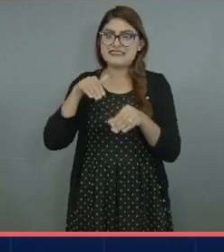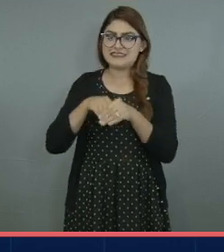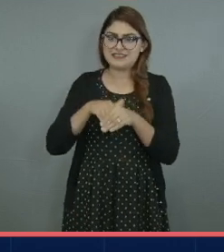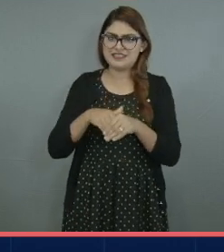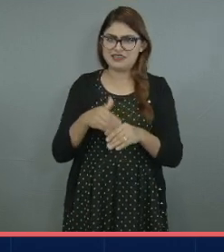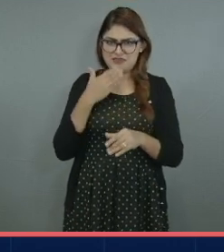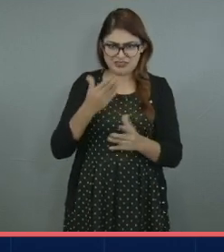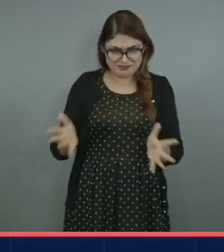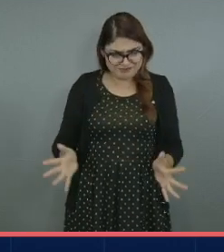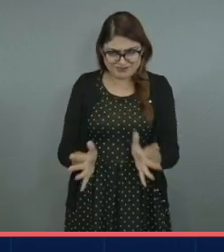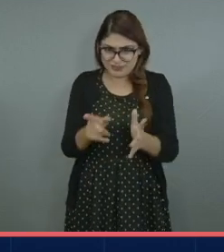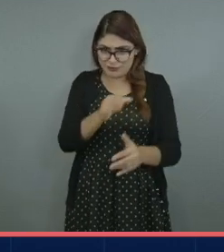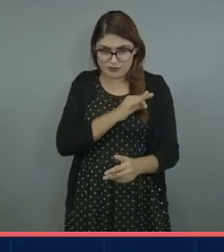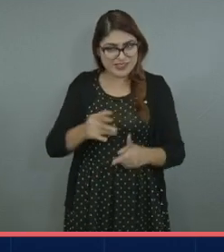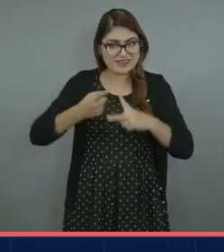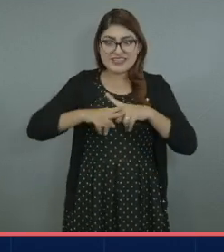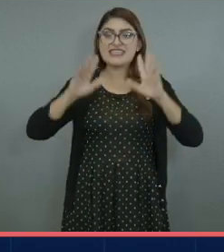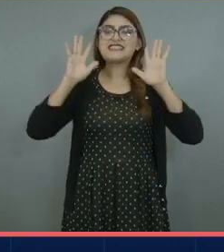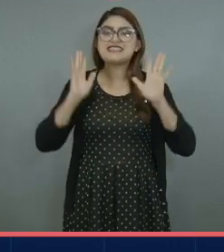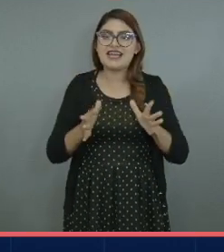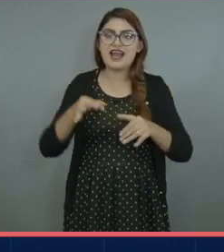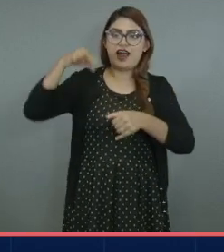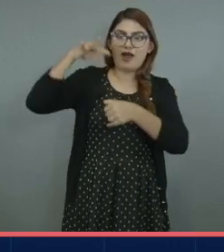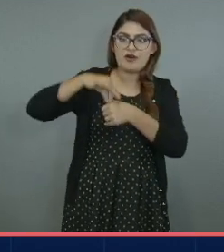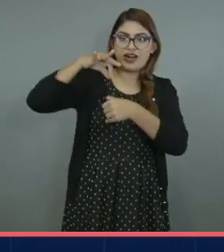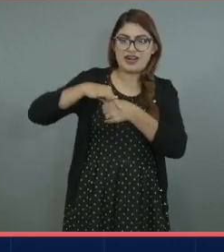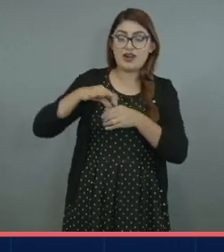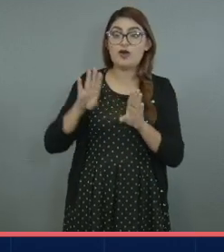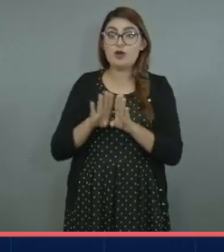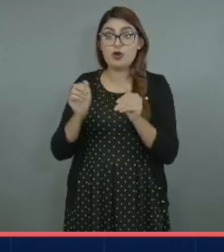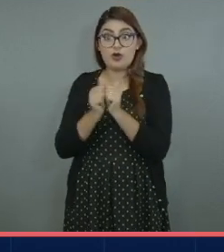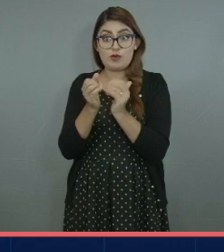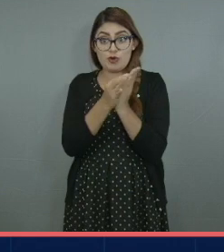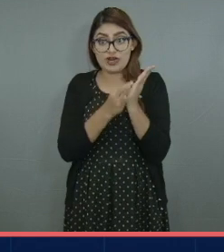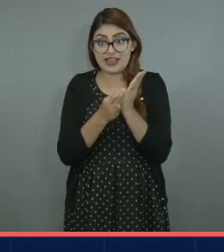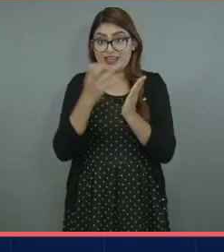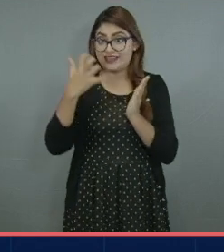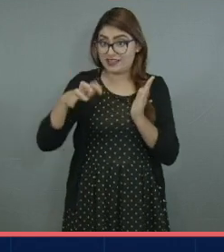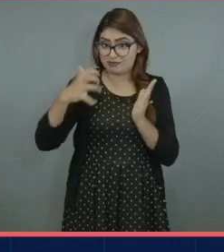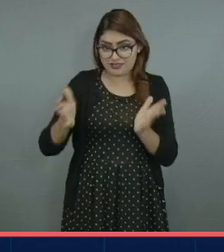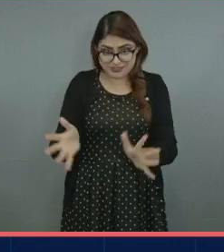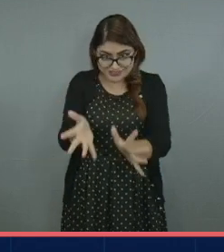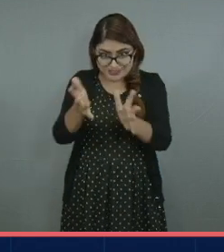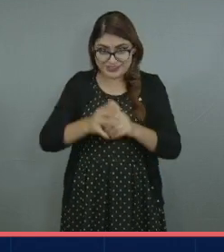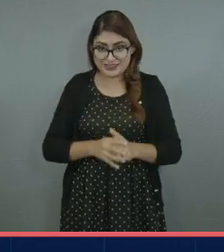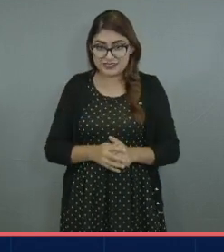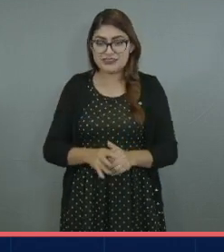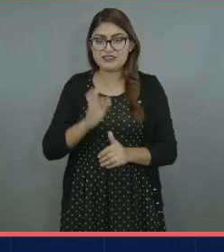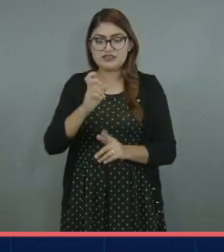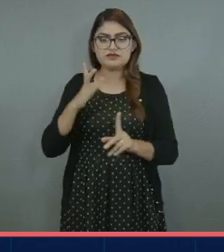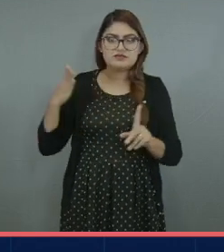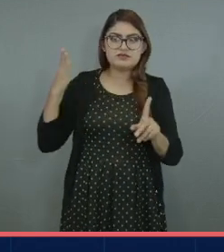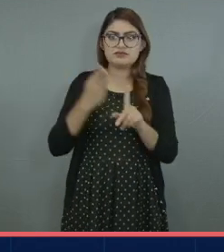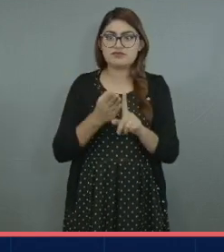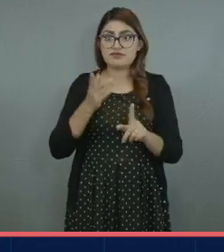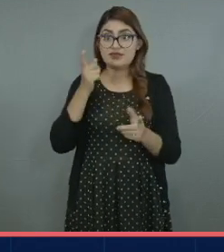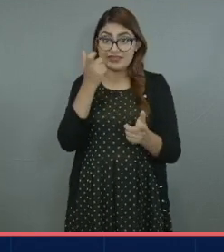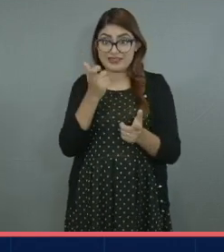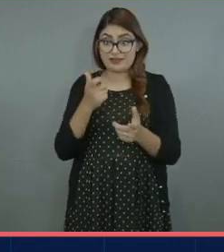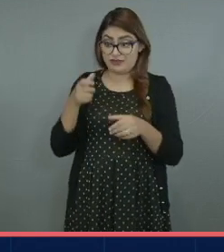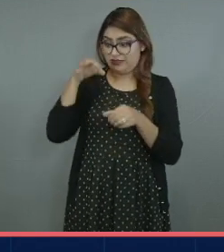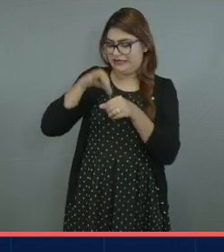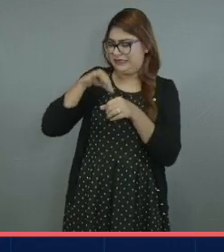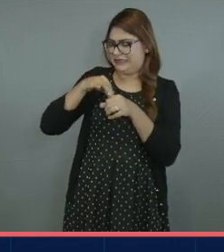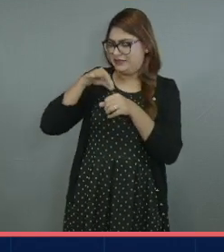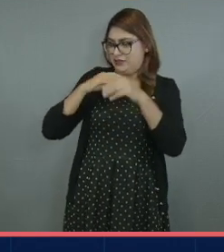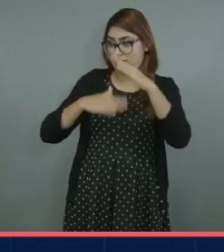que puedes empezar a ahorrar. Hazlo ya con la moneda de los 10 pesos. Y ese objetivo, la mitad de lo que te vas a